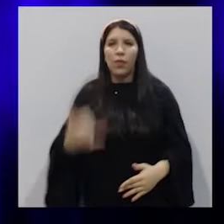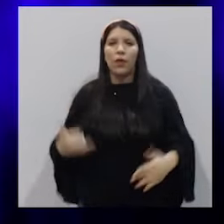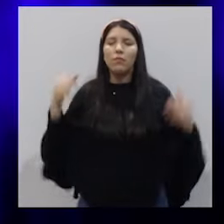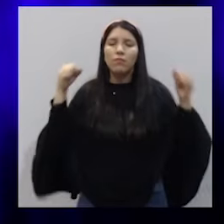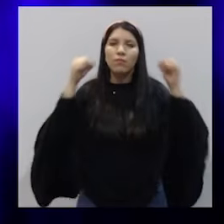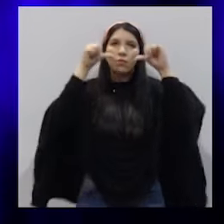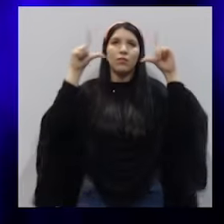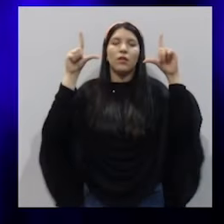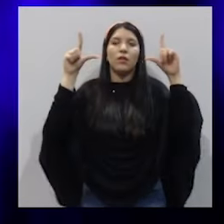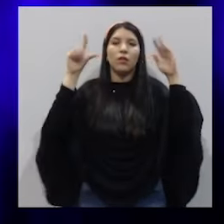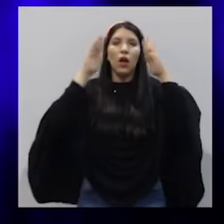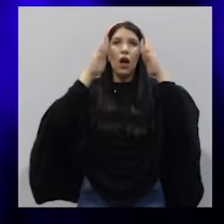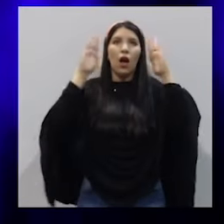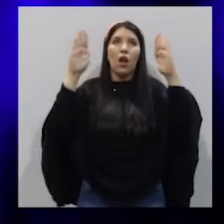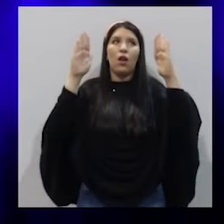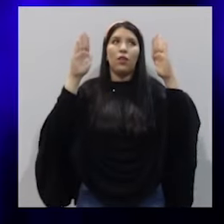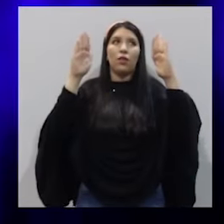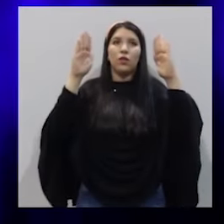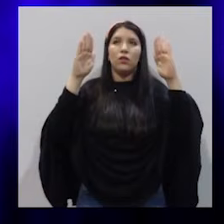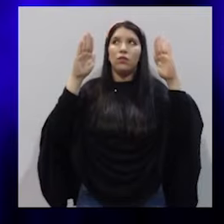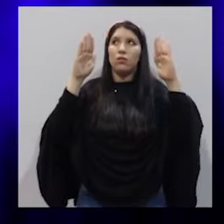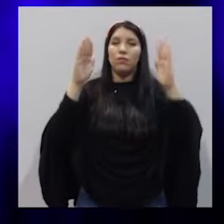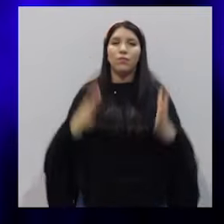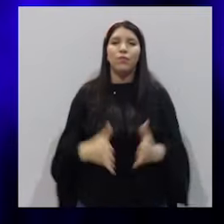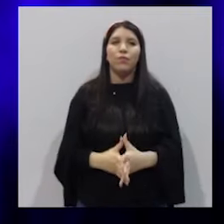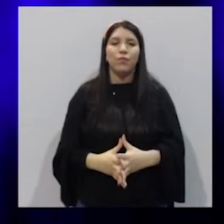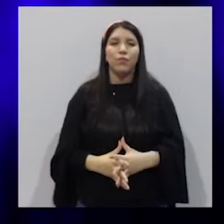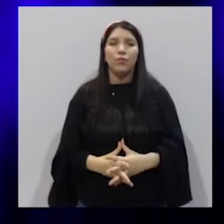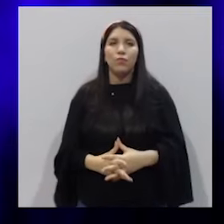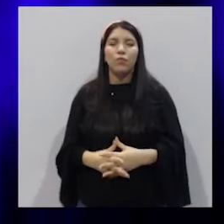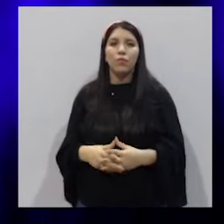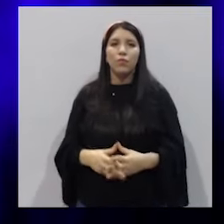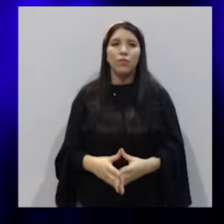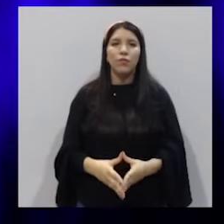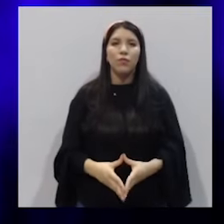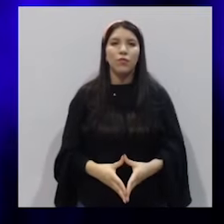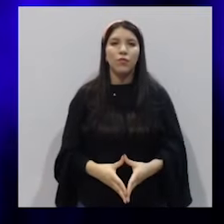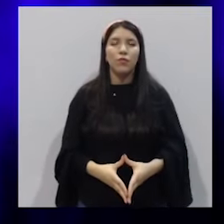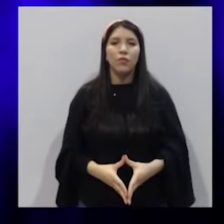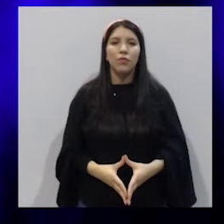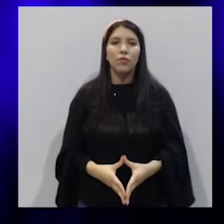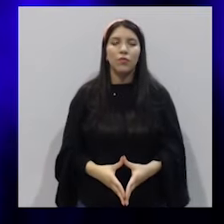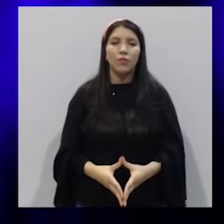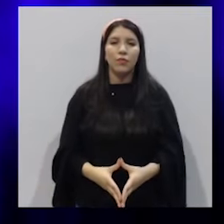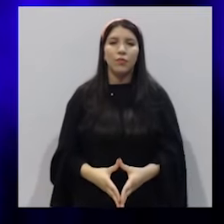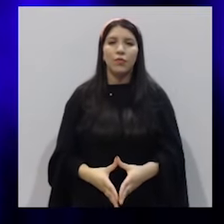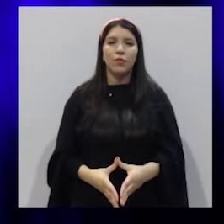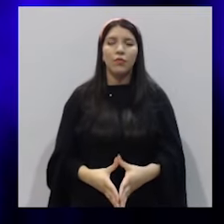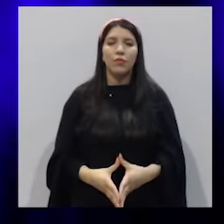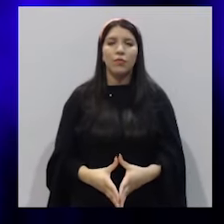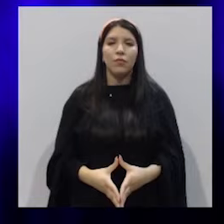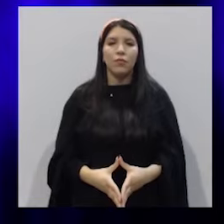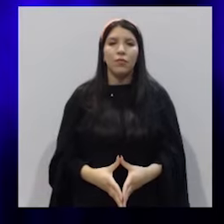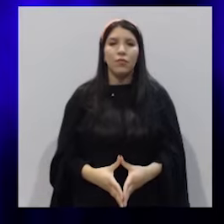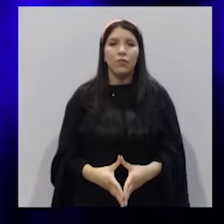sabemos que siempre falsos pueden estar en el cuerpo de cristo' la ambición de